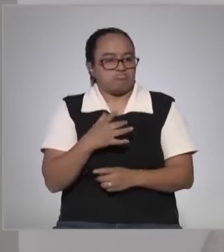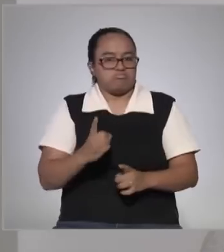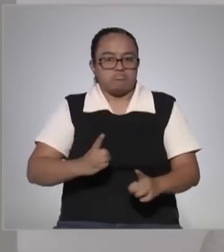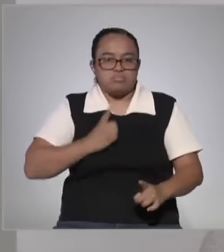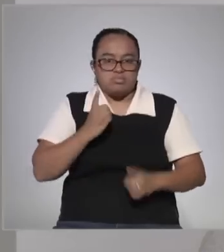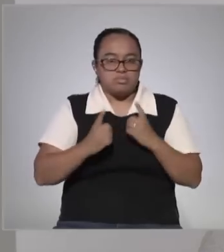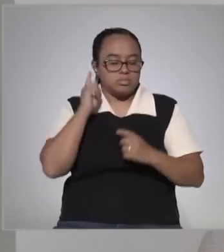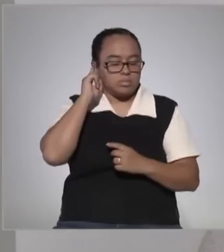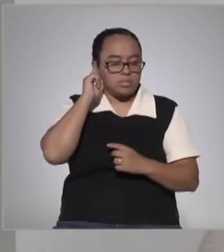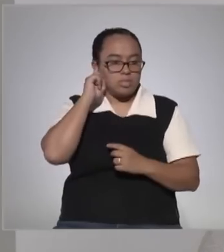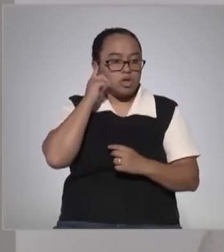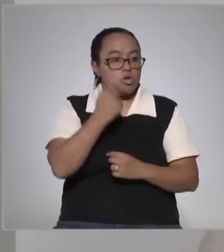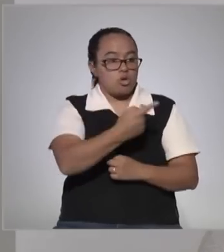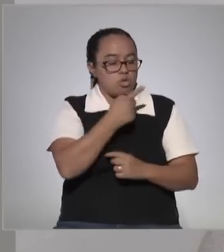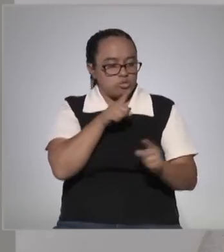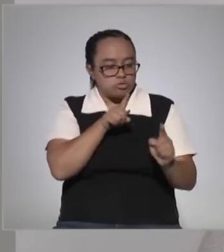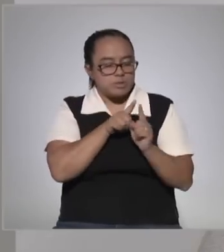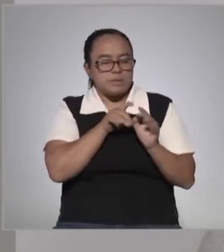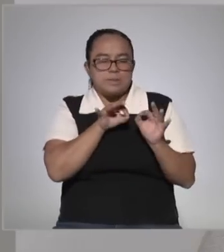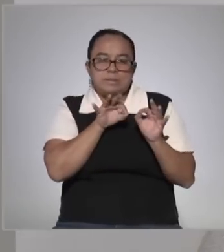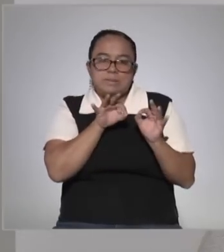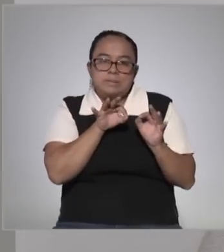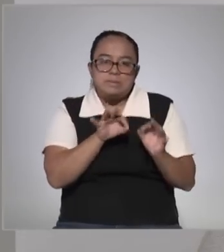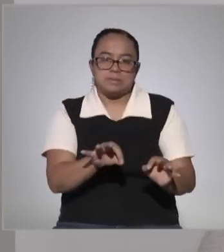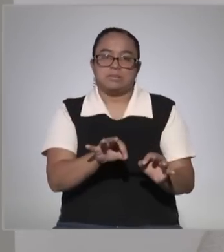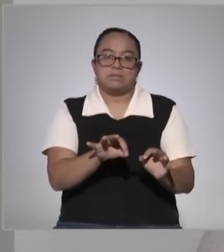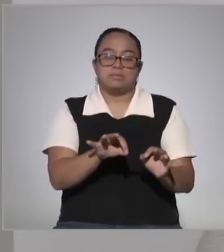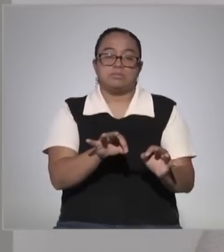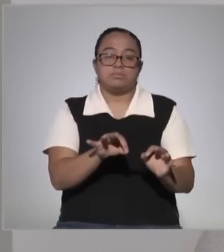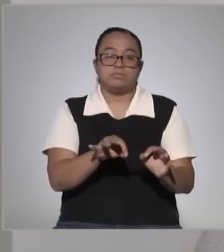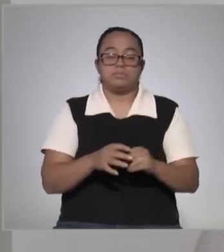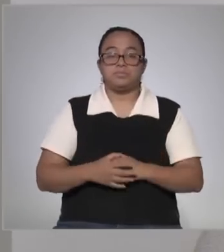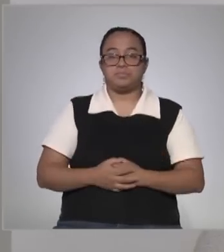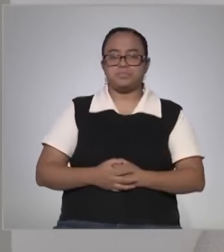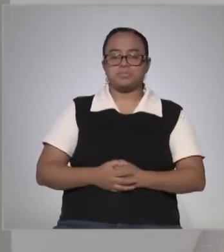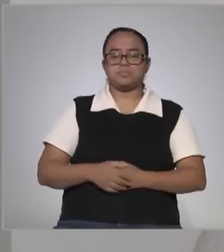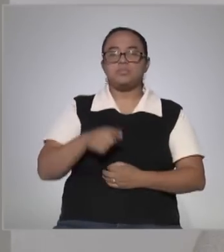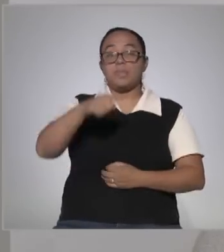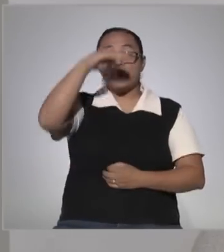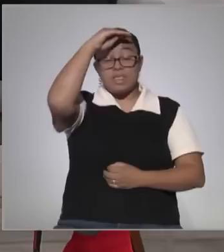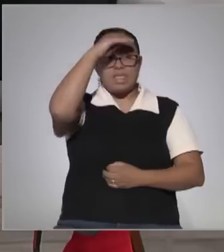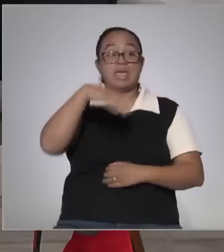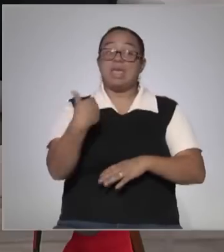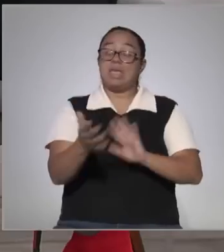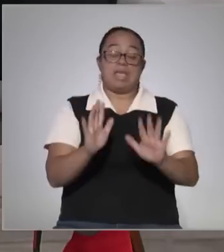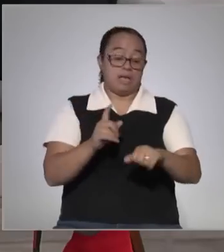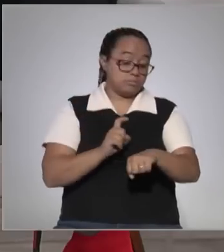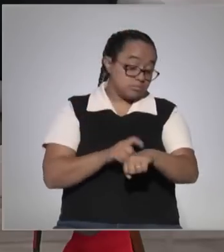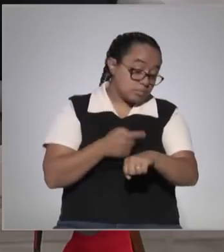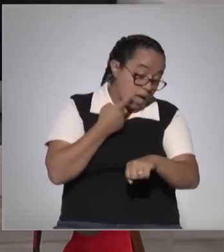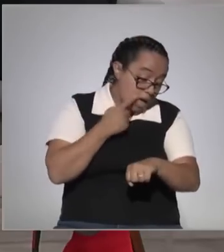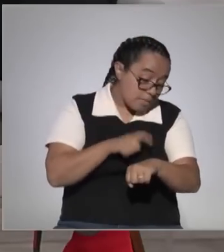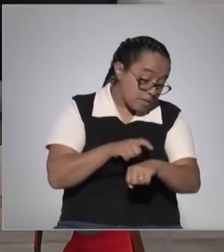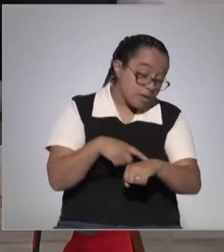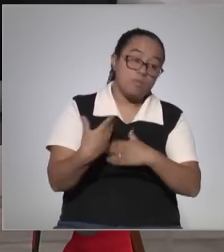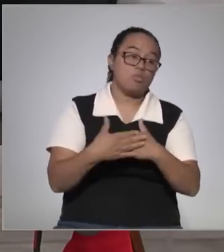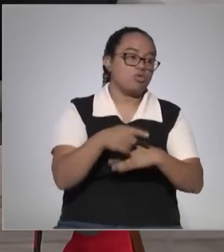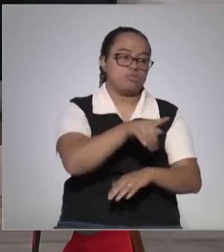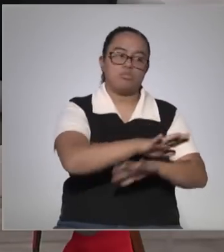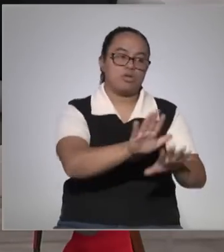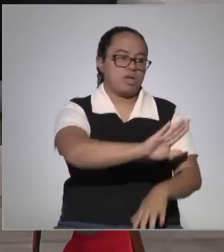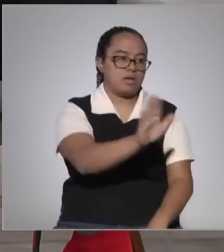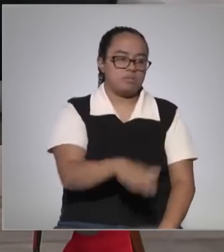de calidad las relaciones. Y no es que uno ya esté viendo el cronómetro para ver en qué momento te despides. O sea,